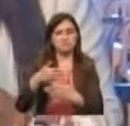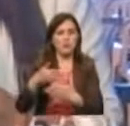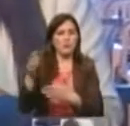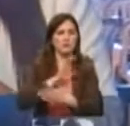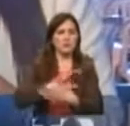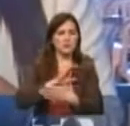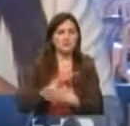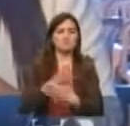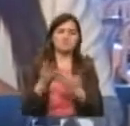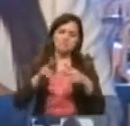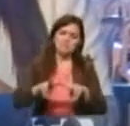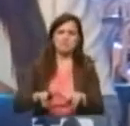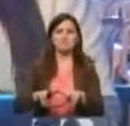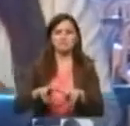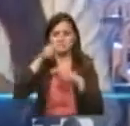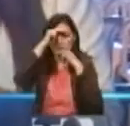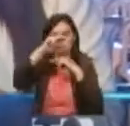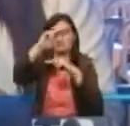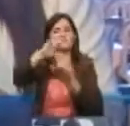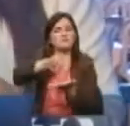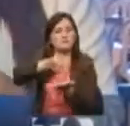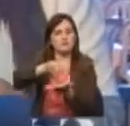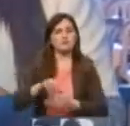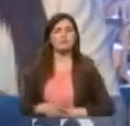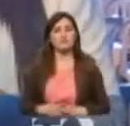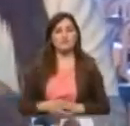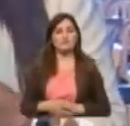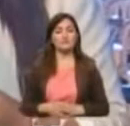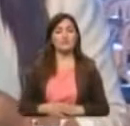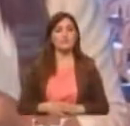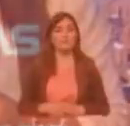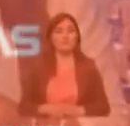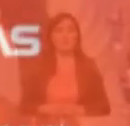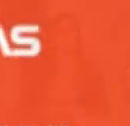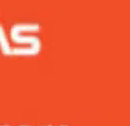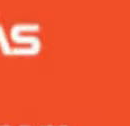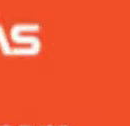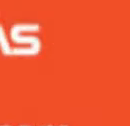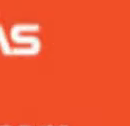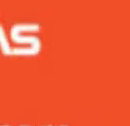municipal, sino un verdadero homenaje a la ciudad. Luisa María Heredia, 24 horas.